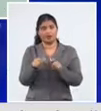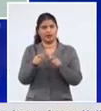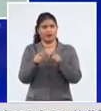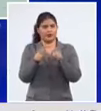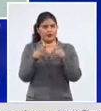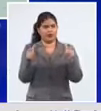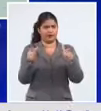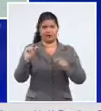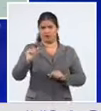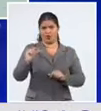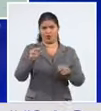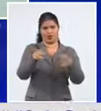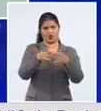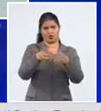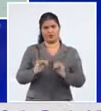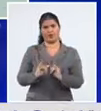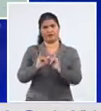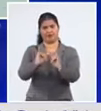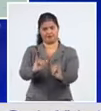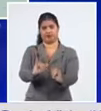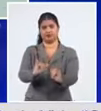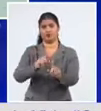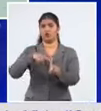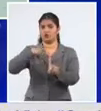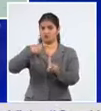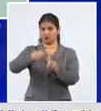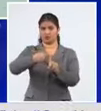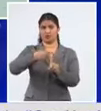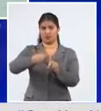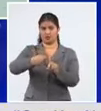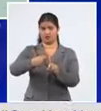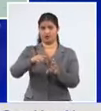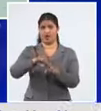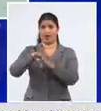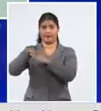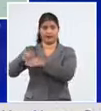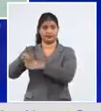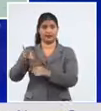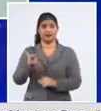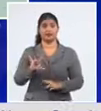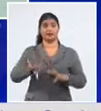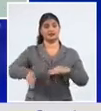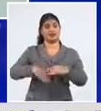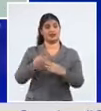Y también se puede apreciar que en los últimos 15 días, todos los días hemos estado por encima